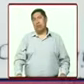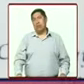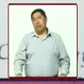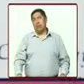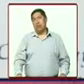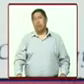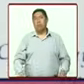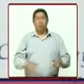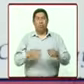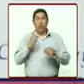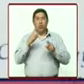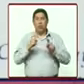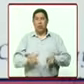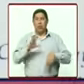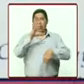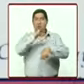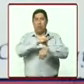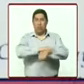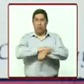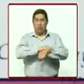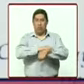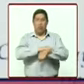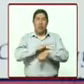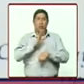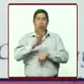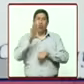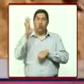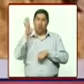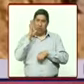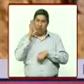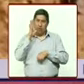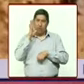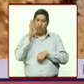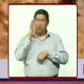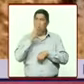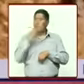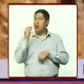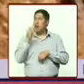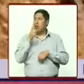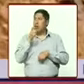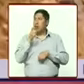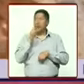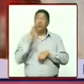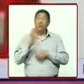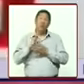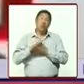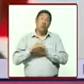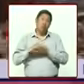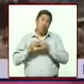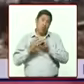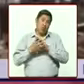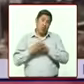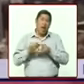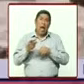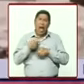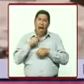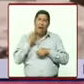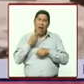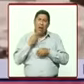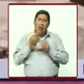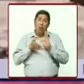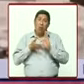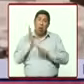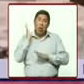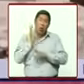Ya se tiene una persona prendida, que es la madre biológica, quien según su relato, ella manifestó que fue a hacer